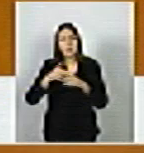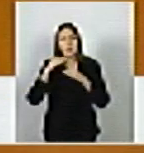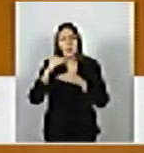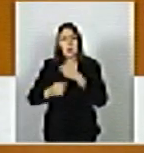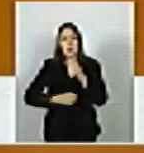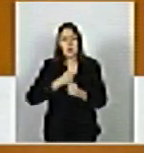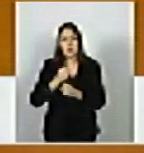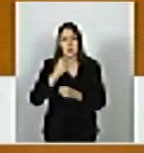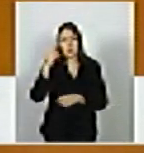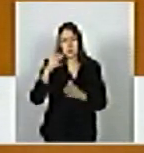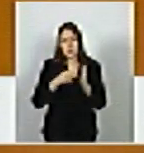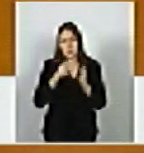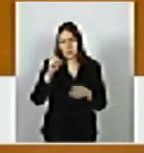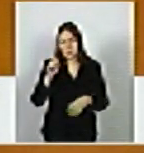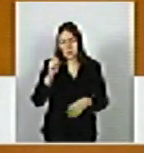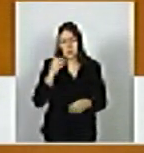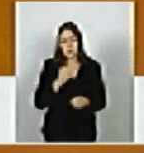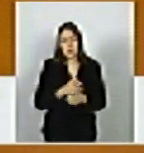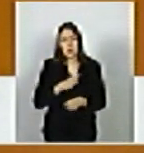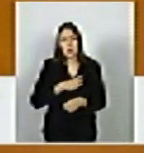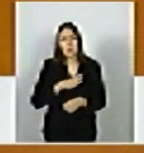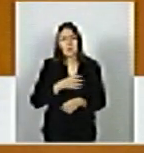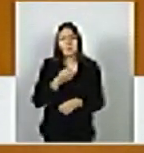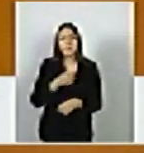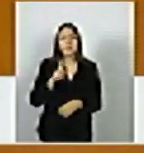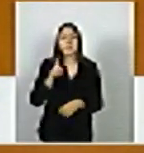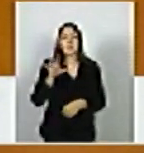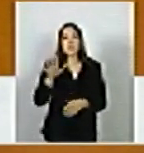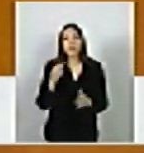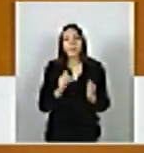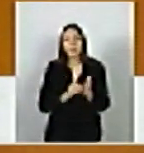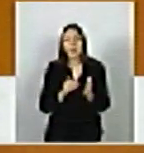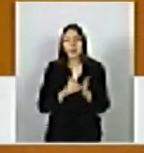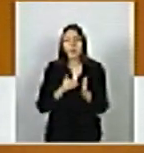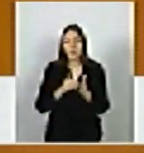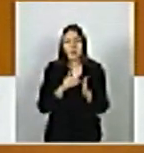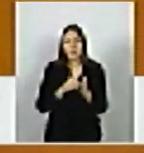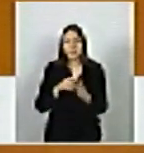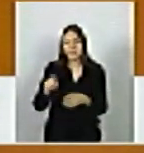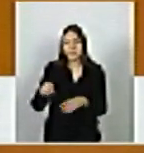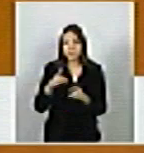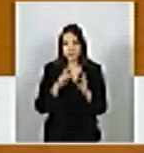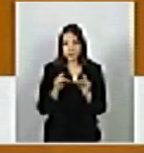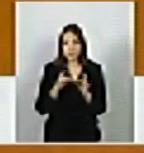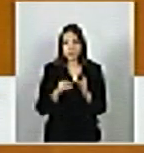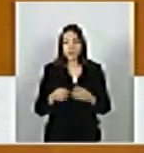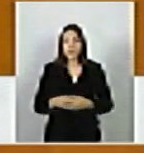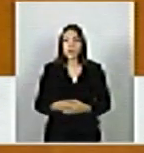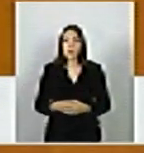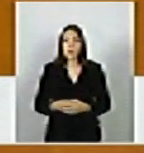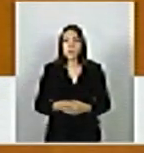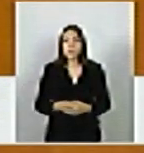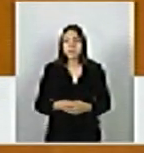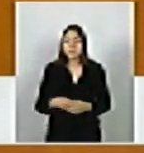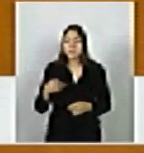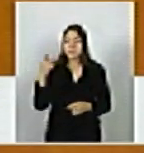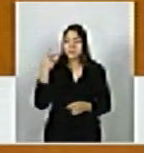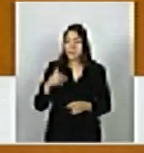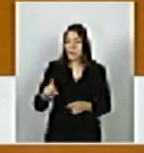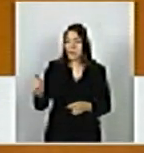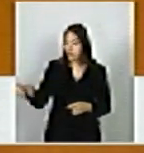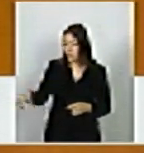conjunto a más de 35 millones de unidades, refirió. Lo cierto es que entre las